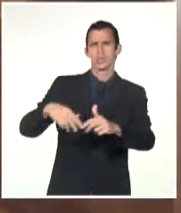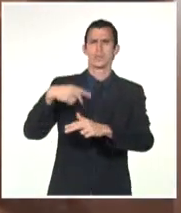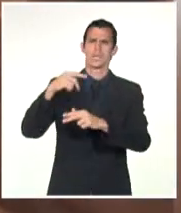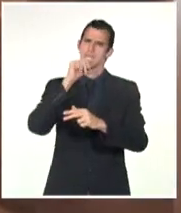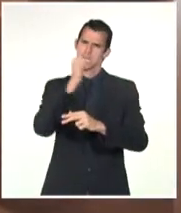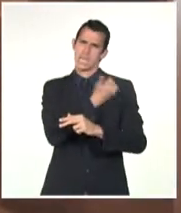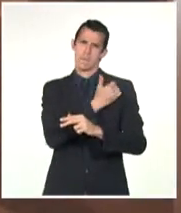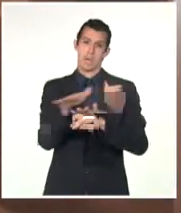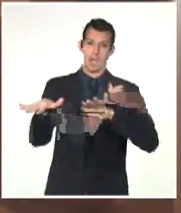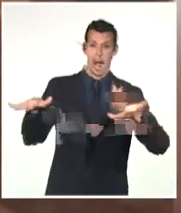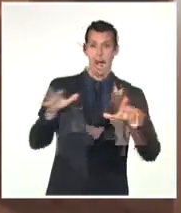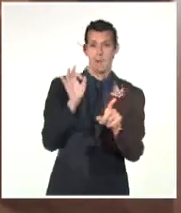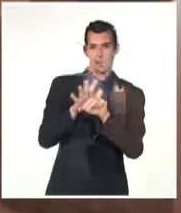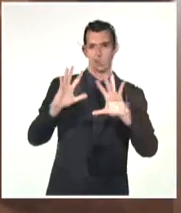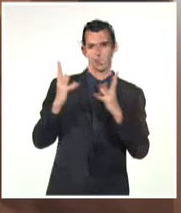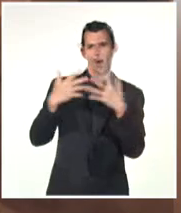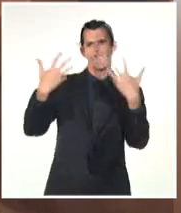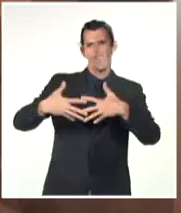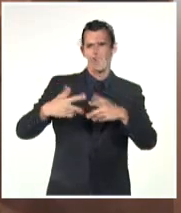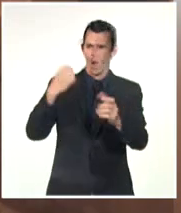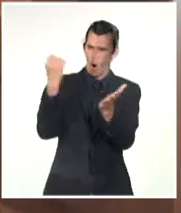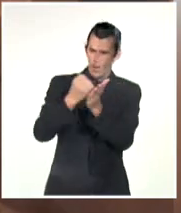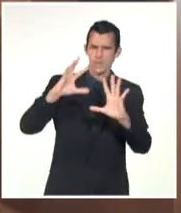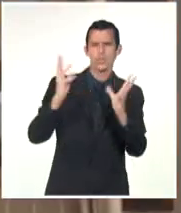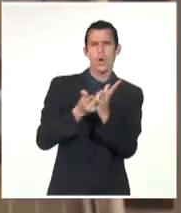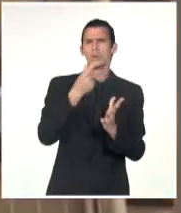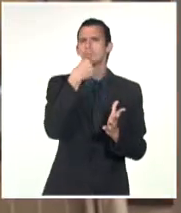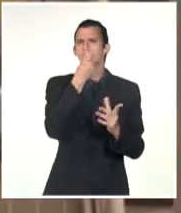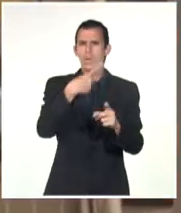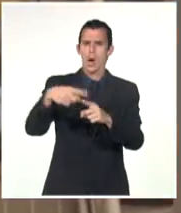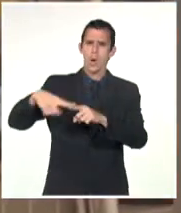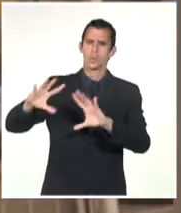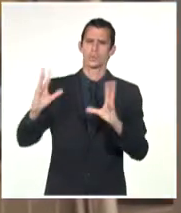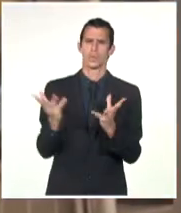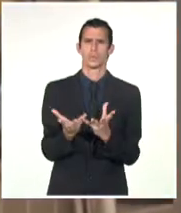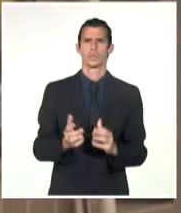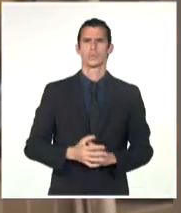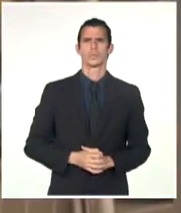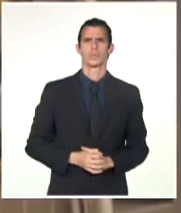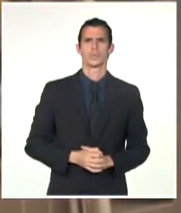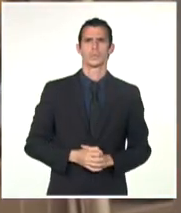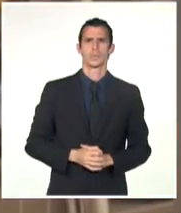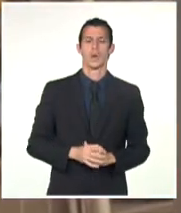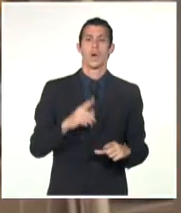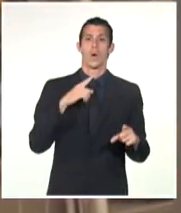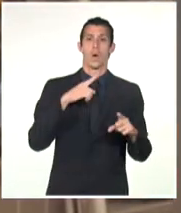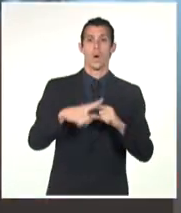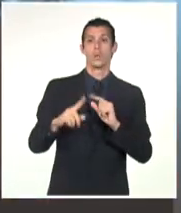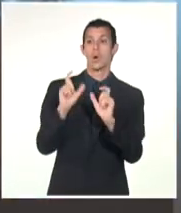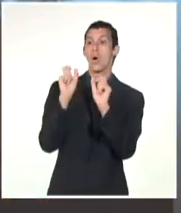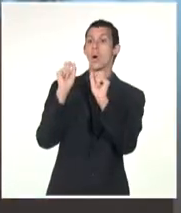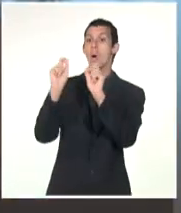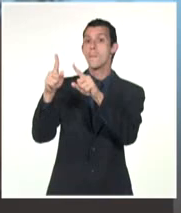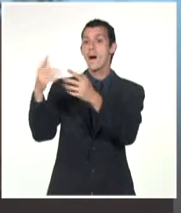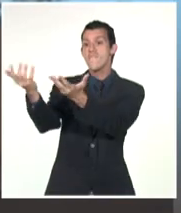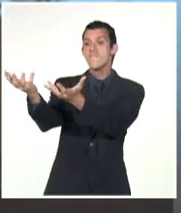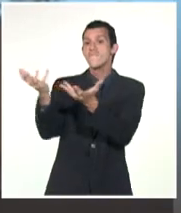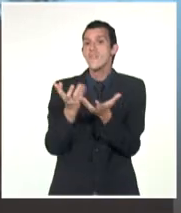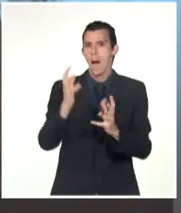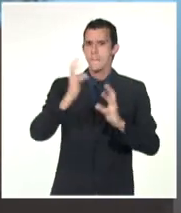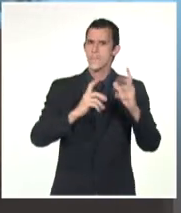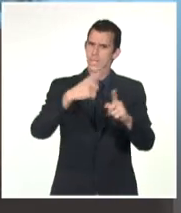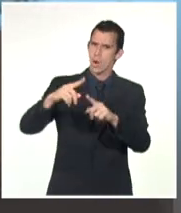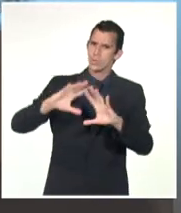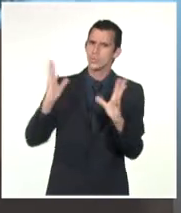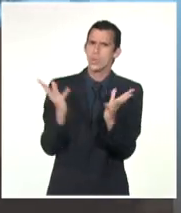diciembre De igual forma el complemento al sexto tren de la exhibición pasa por la etapa de compra y en el 2024 iniciará el proceso constructivo